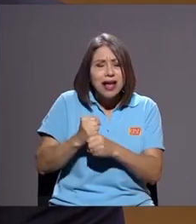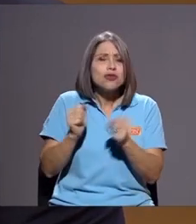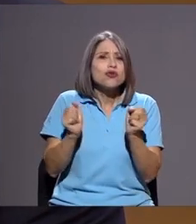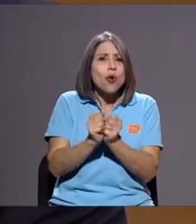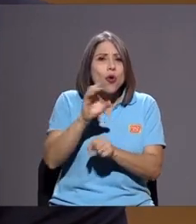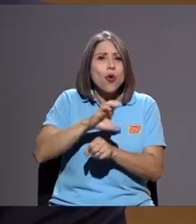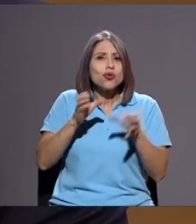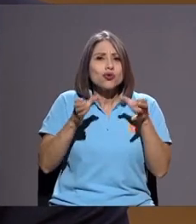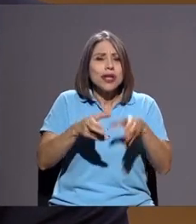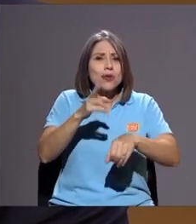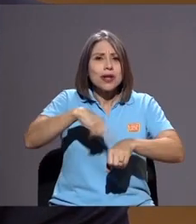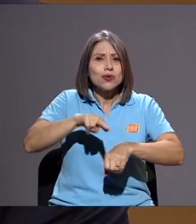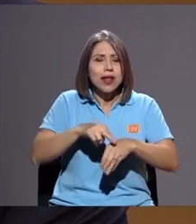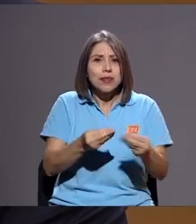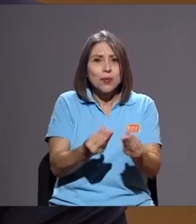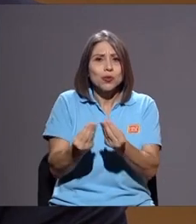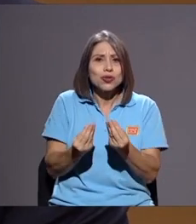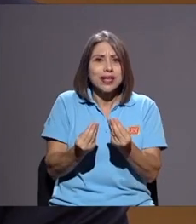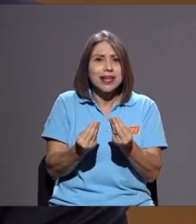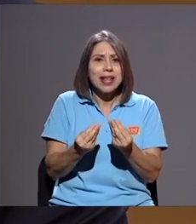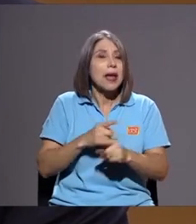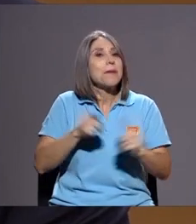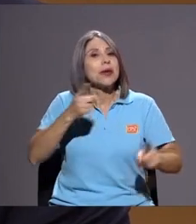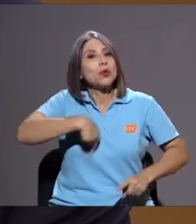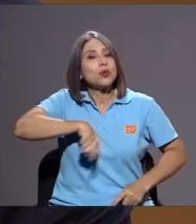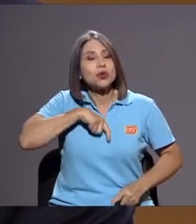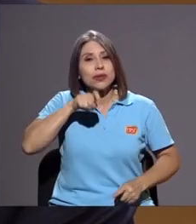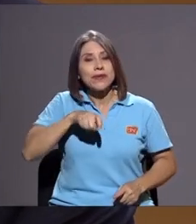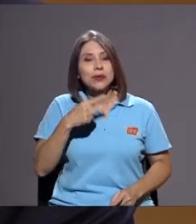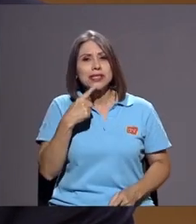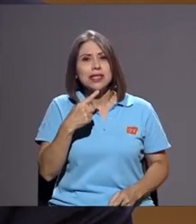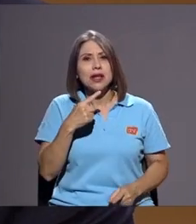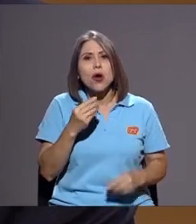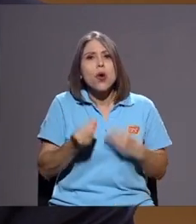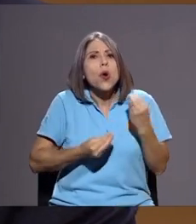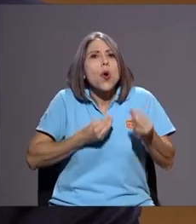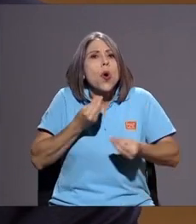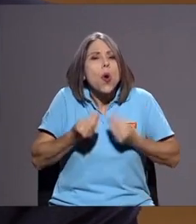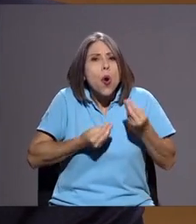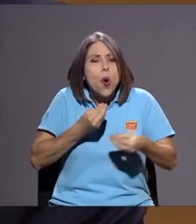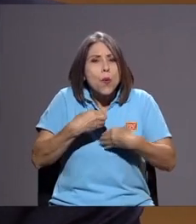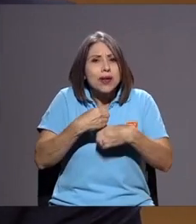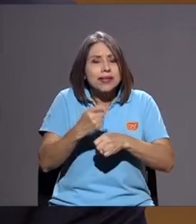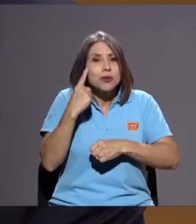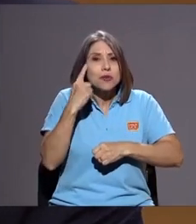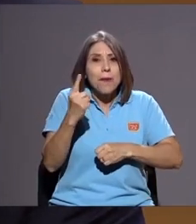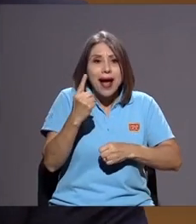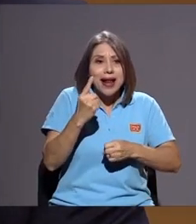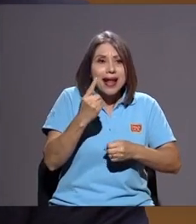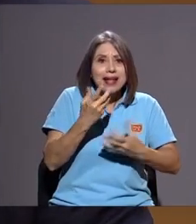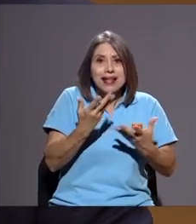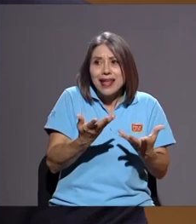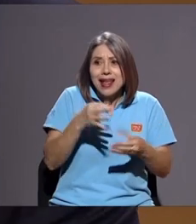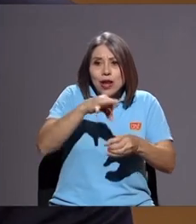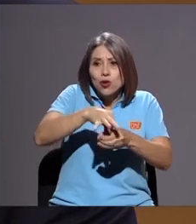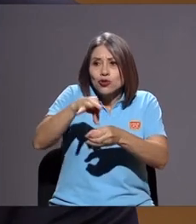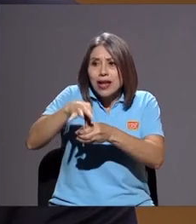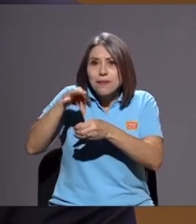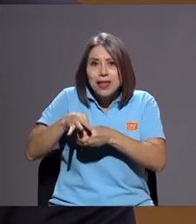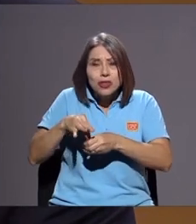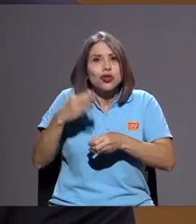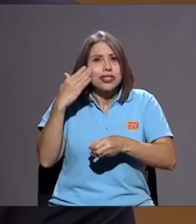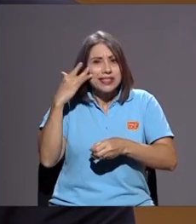decir bueno cómo hacemos para qué los alimentos de los agricultores sientan que puedan seguir produciendo